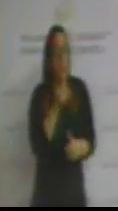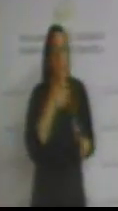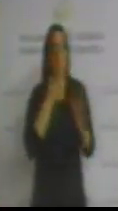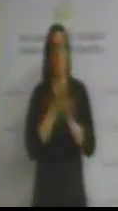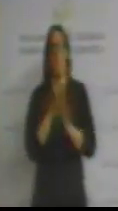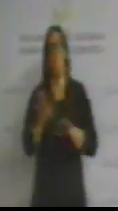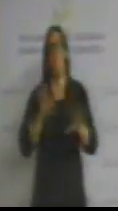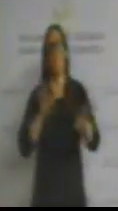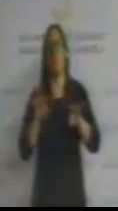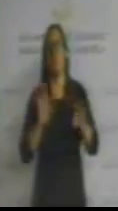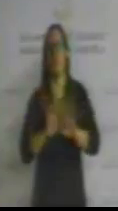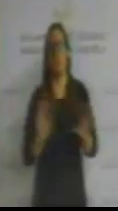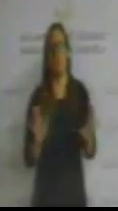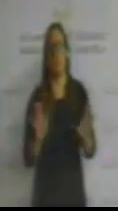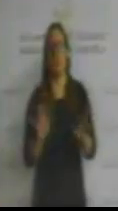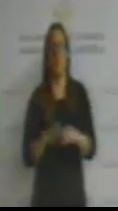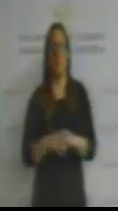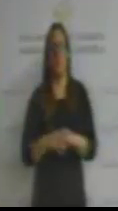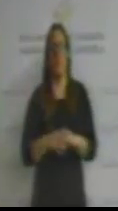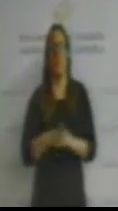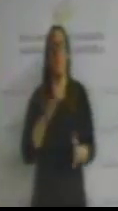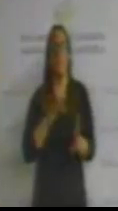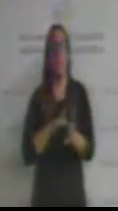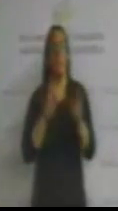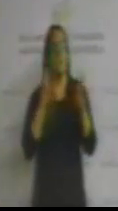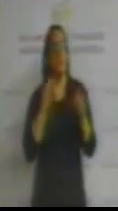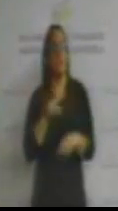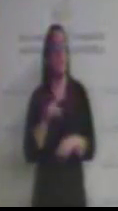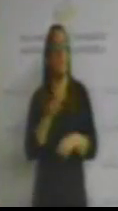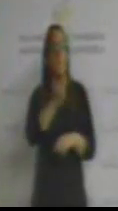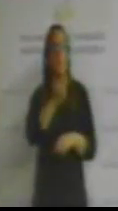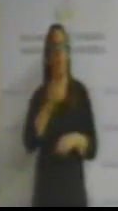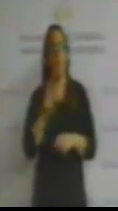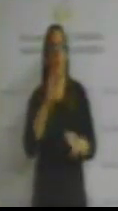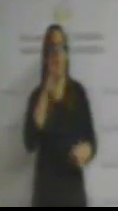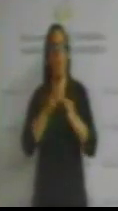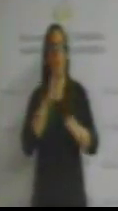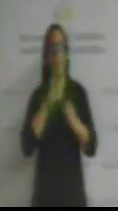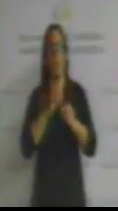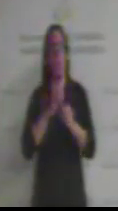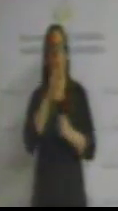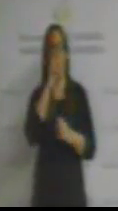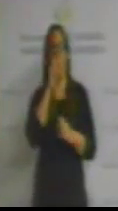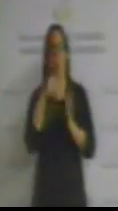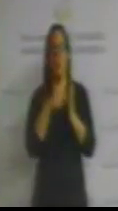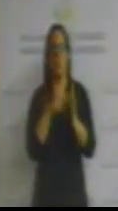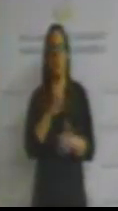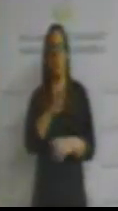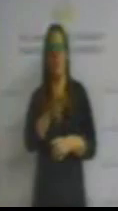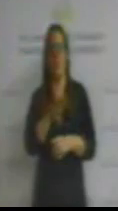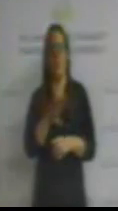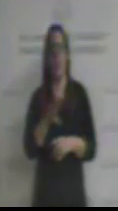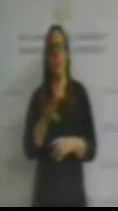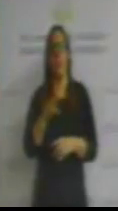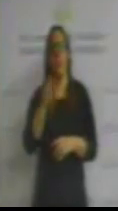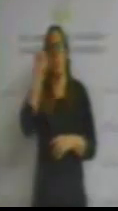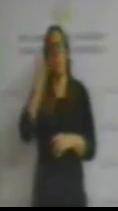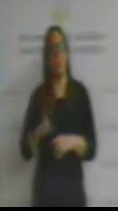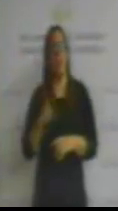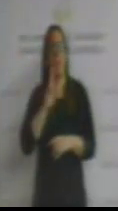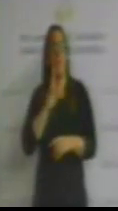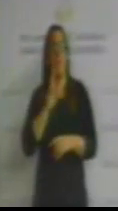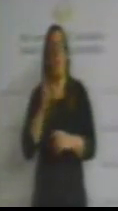Ante esto, el día 24 de septiembre de 2015, Marijó Serrama, viuda de Juan Carlos Beiro,